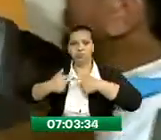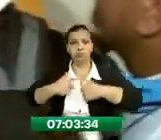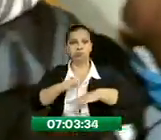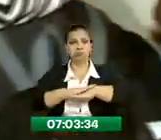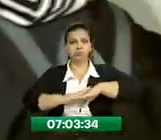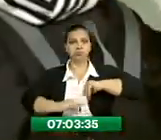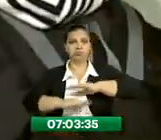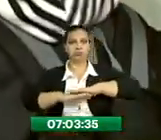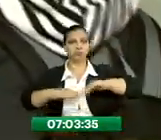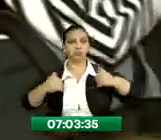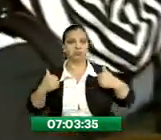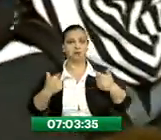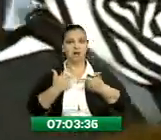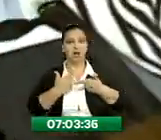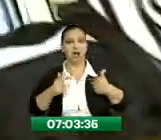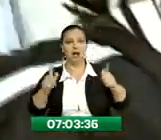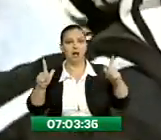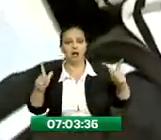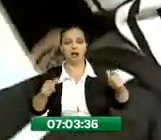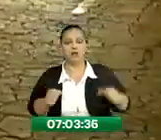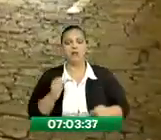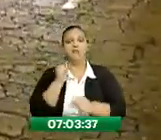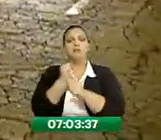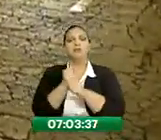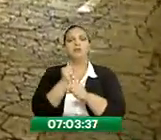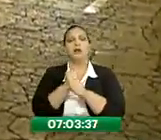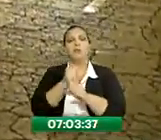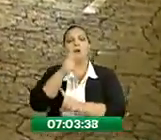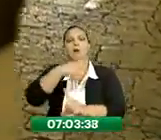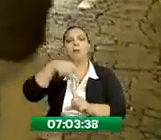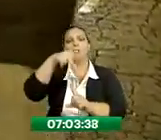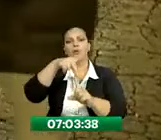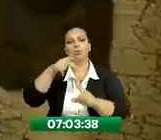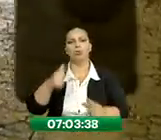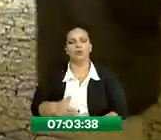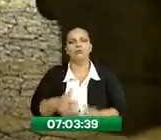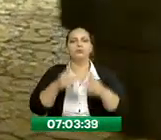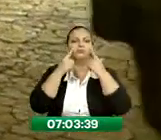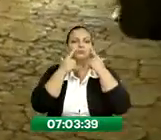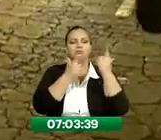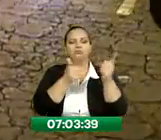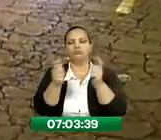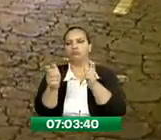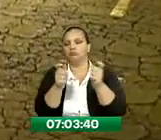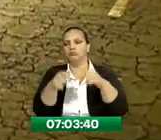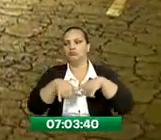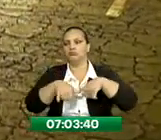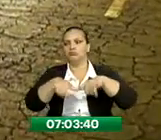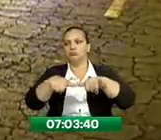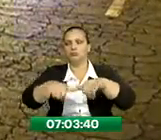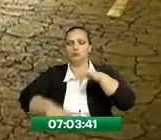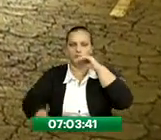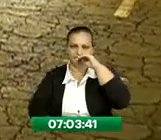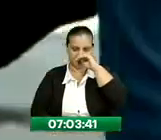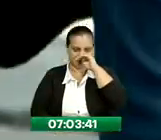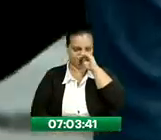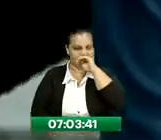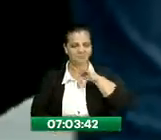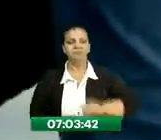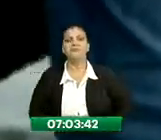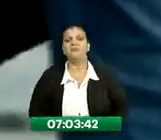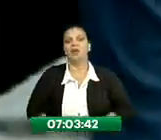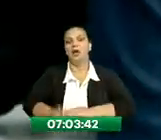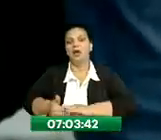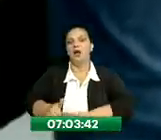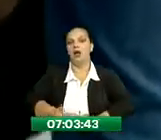Pavón, aparte de la reformulación de cargos, se le otorgó la revocatoria de la prisión preventiva. Como medida sustitutiva utilizará